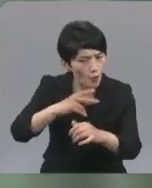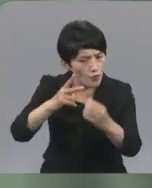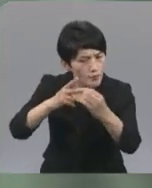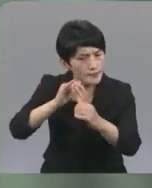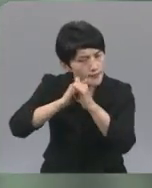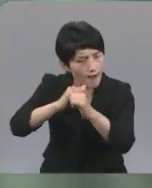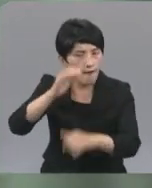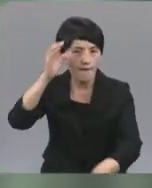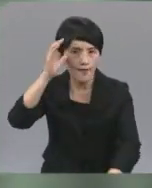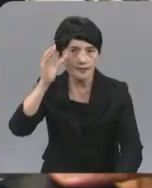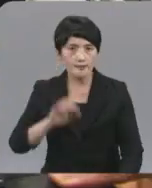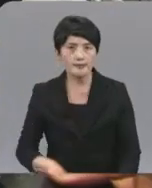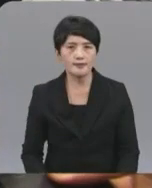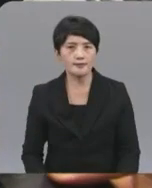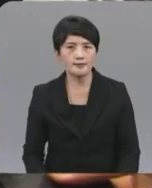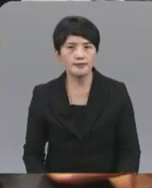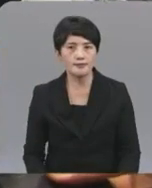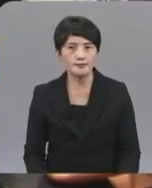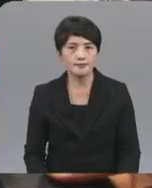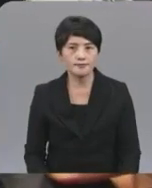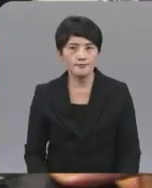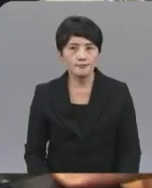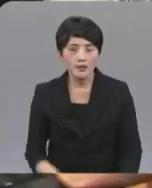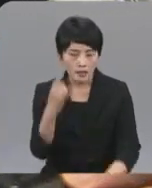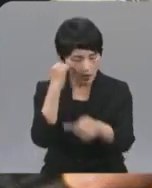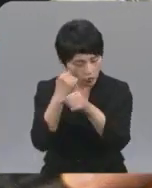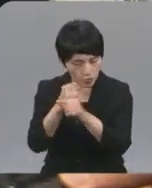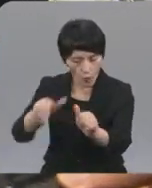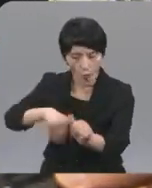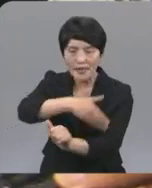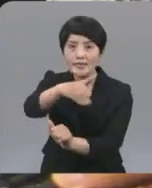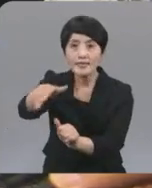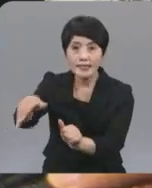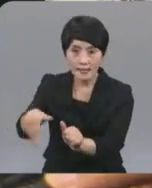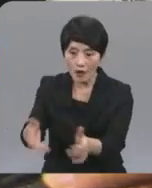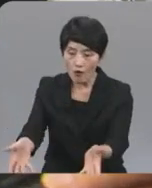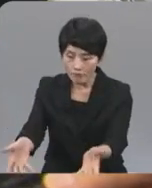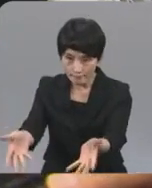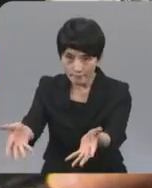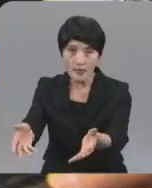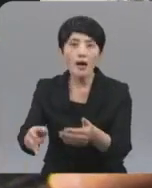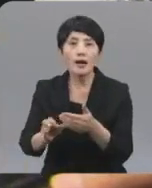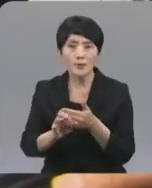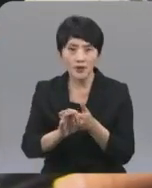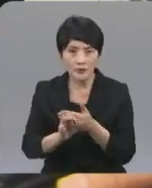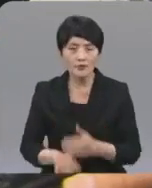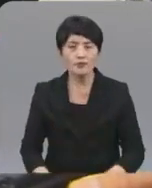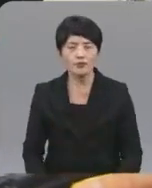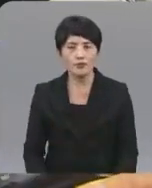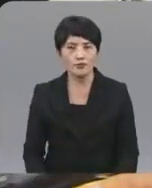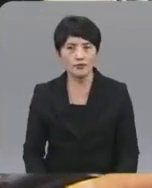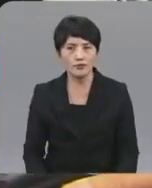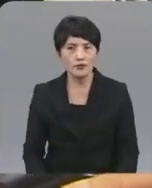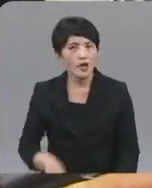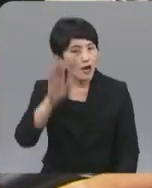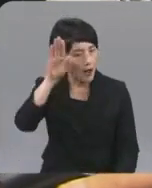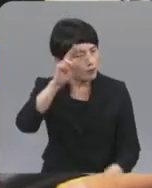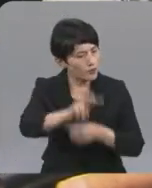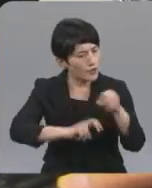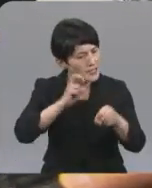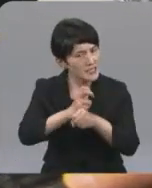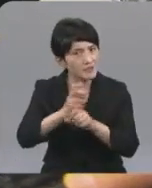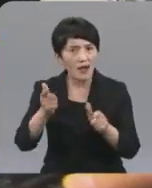para colaborar en la formación de una nueva generación de matemáticos o enfatizó que Corea cuenta con matemáticos